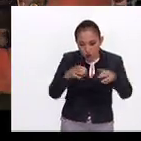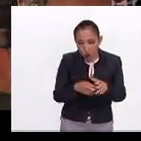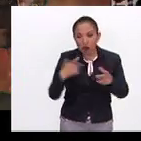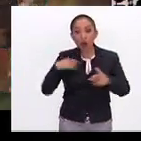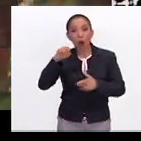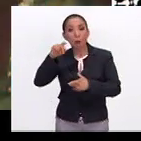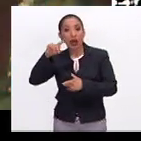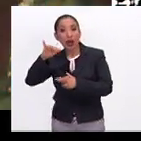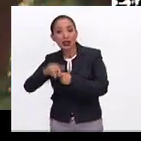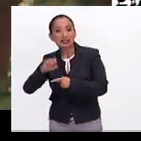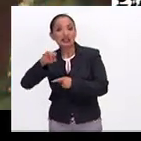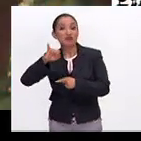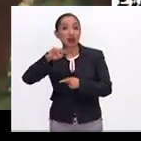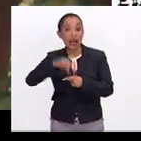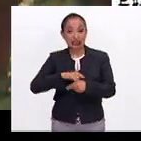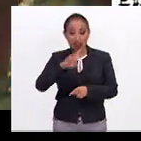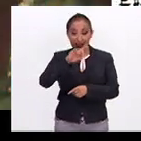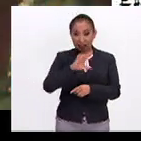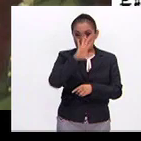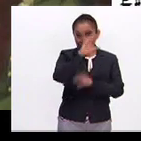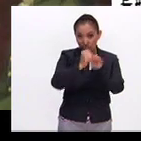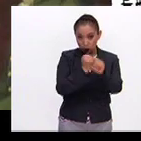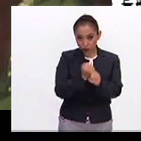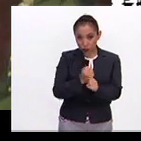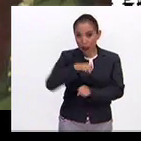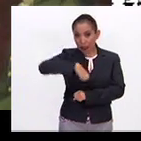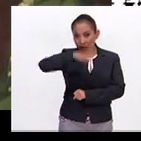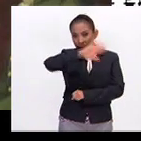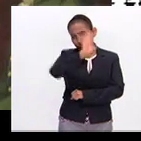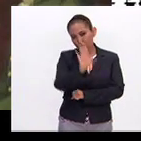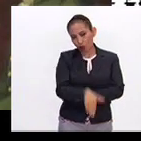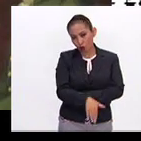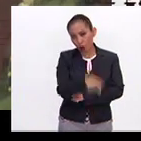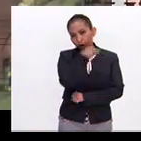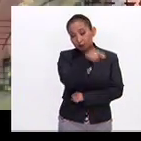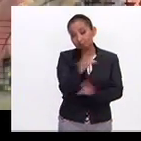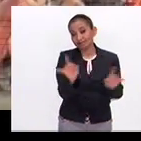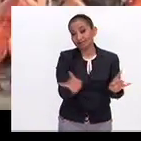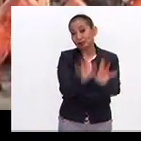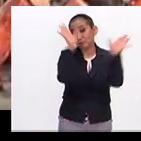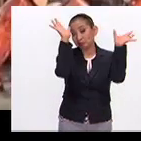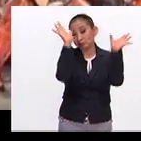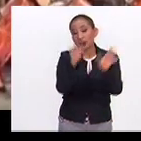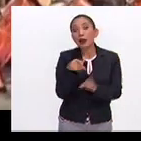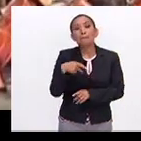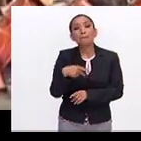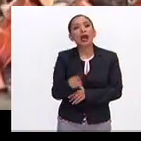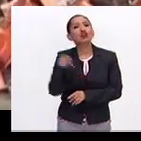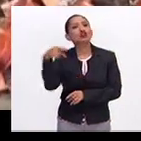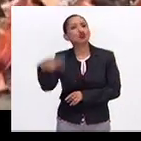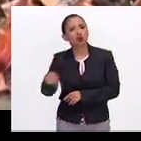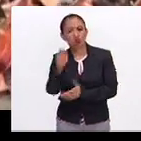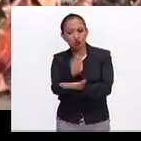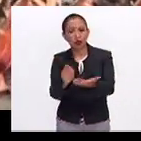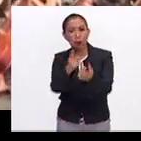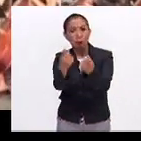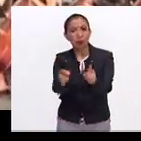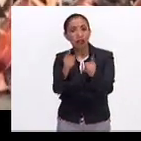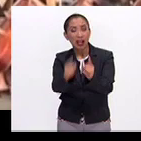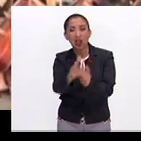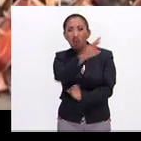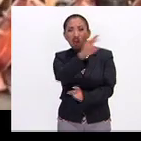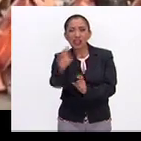y óperas. A la edad de 35 años falleció repentinamente. Sin embargo, sus obras llevan